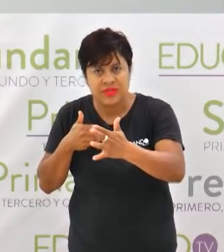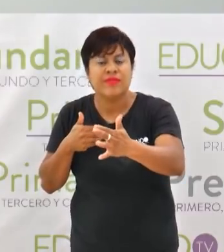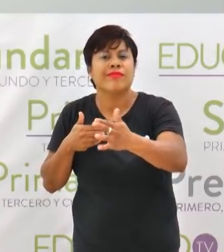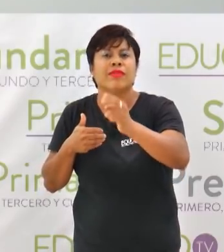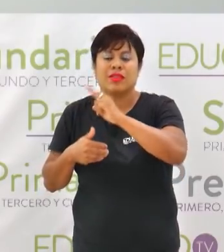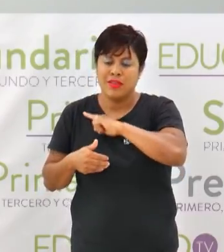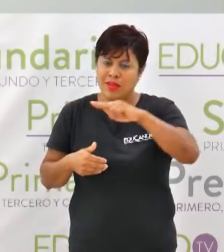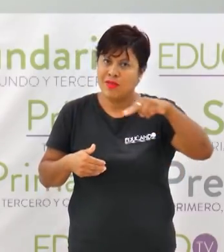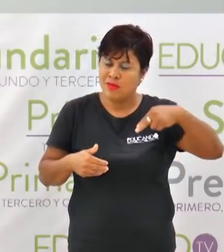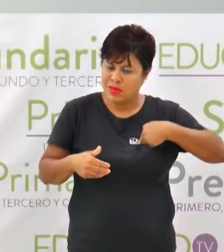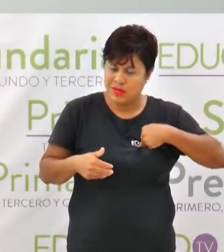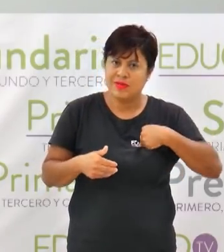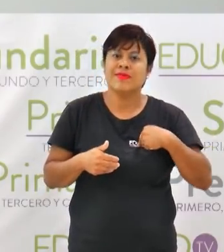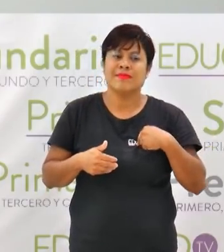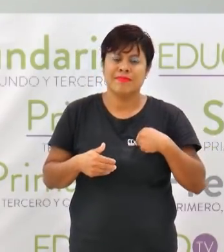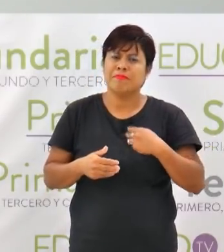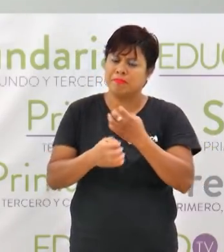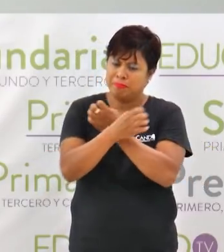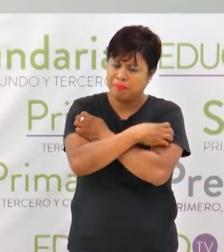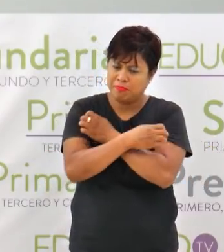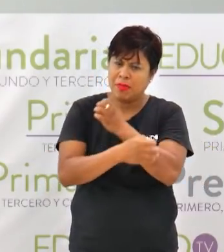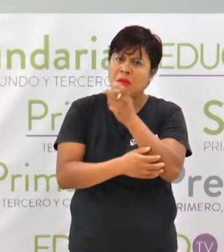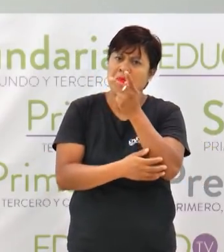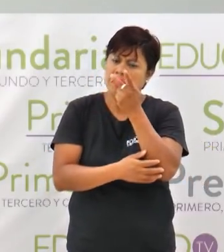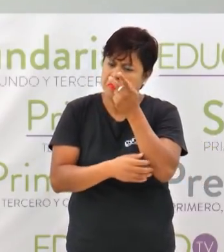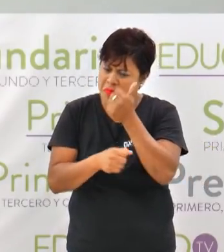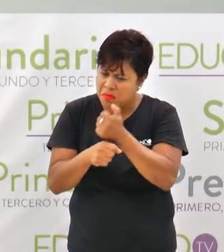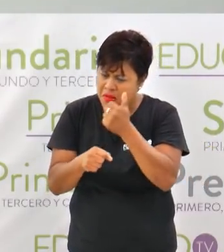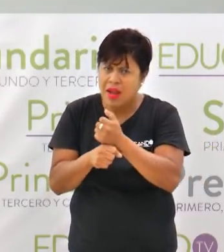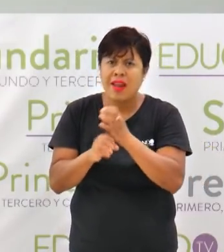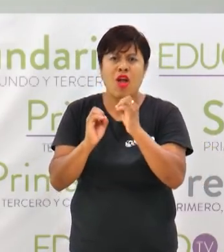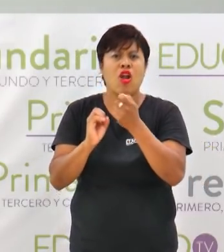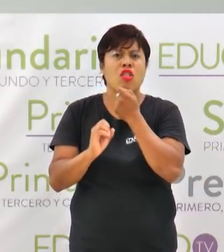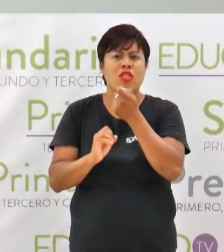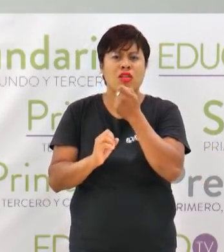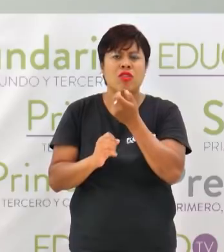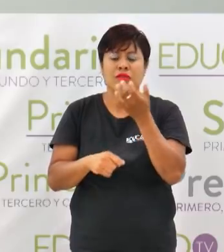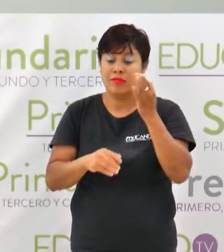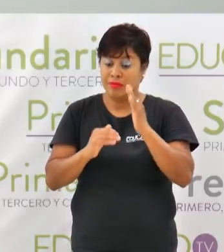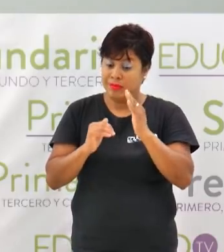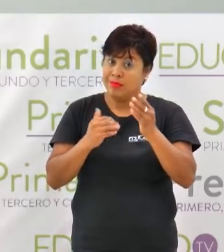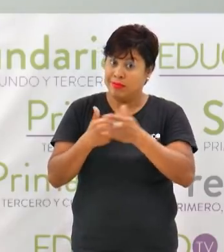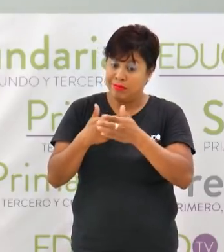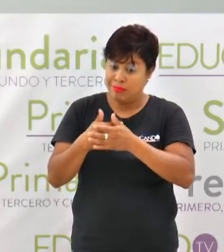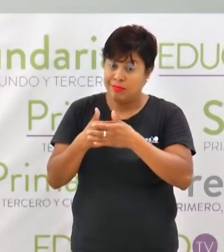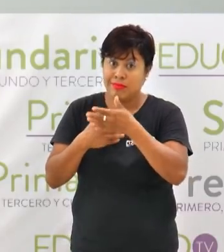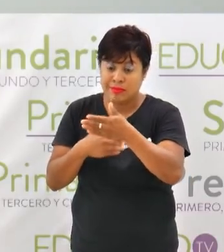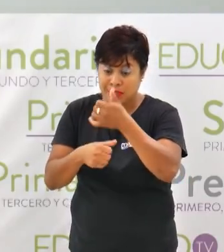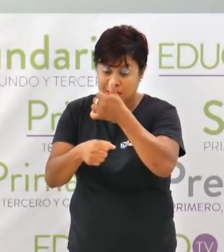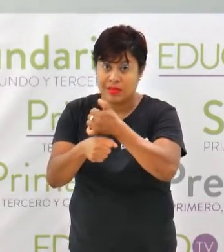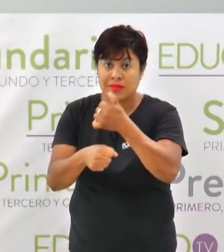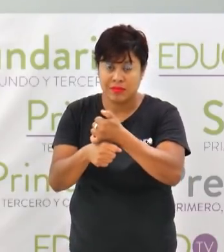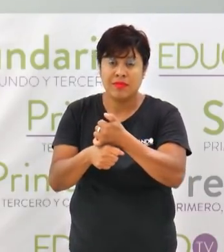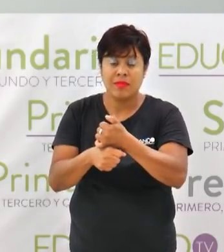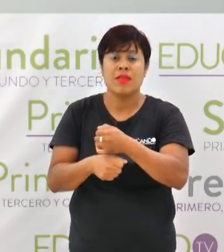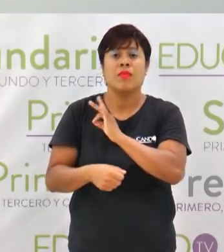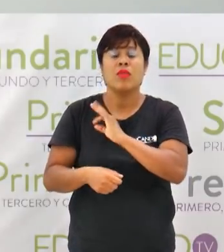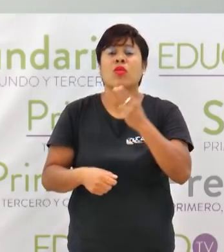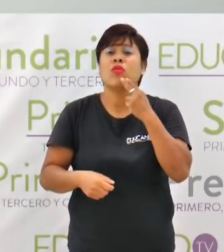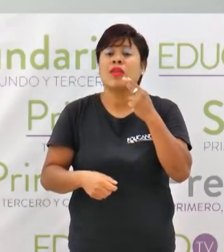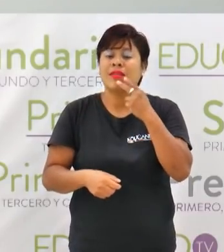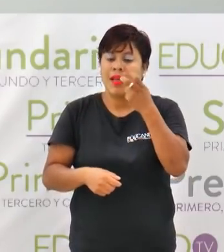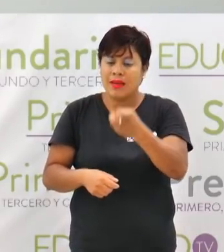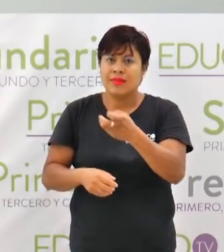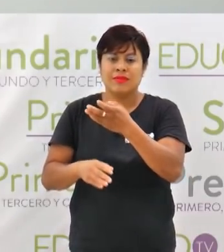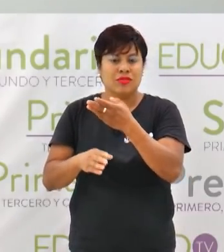de nuestra educación primaria, o los niños que van a sexto año van a utilizar algunas de